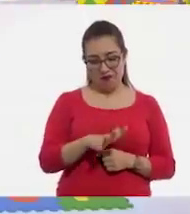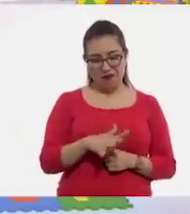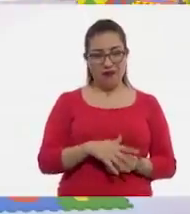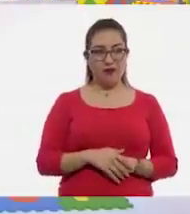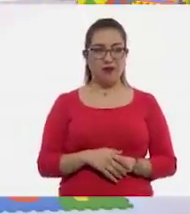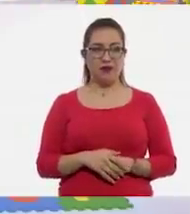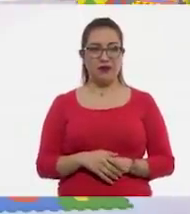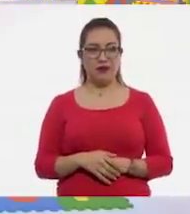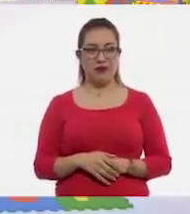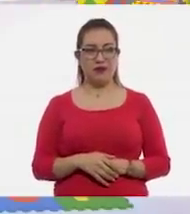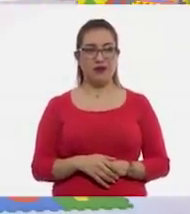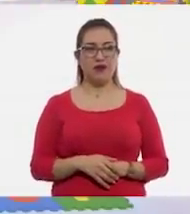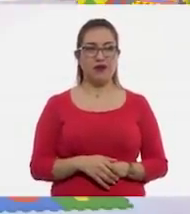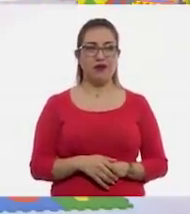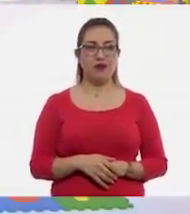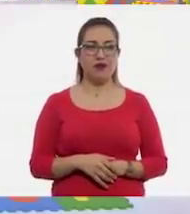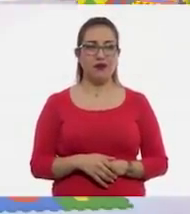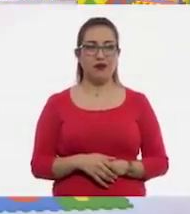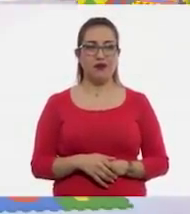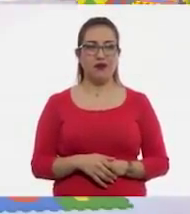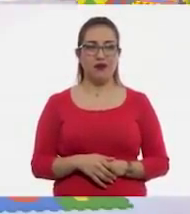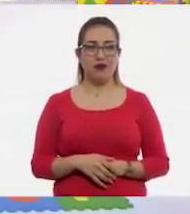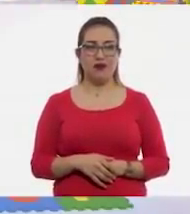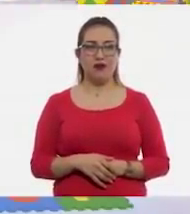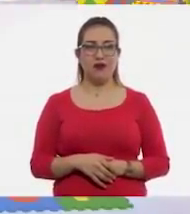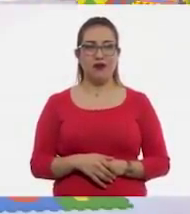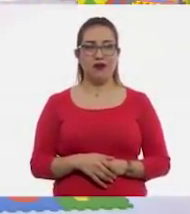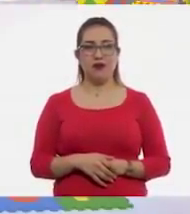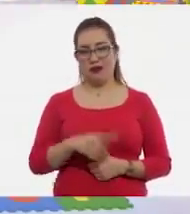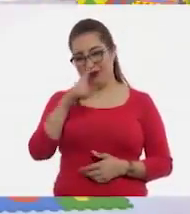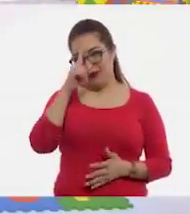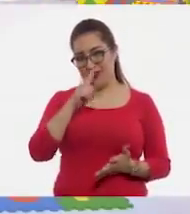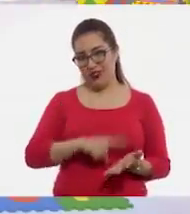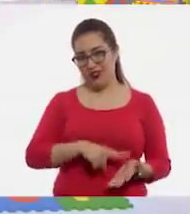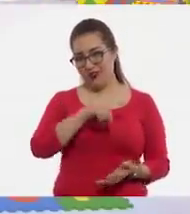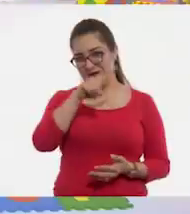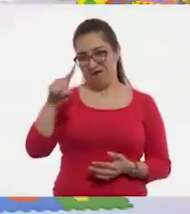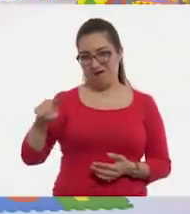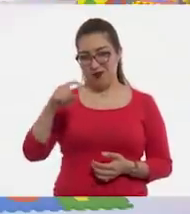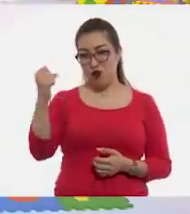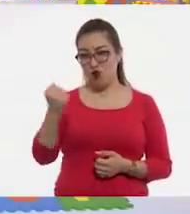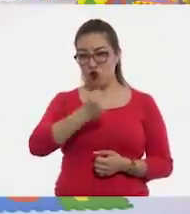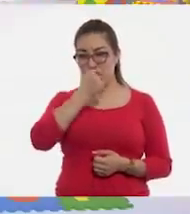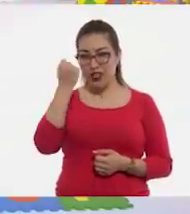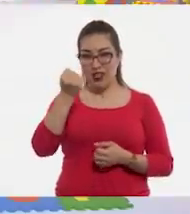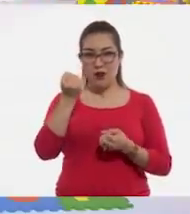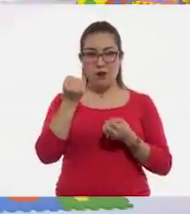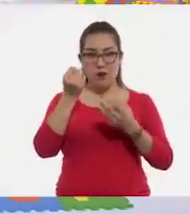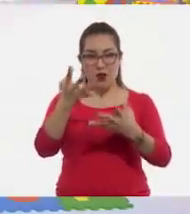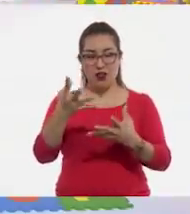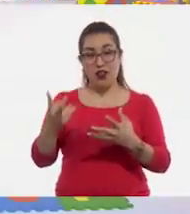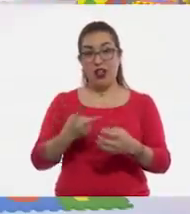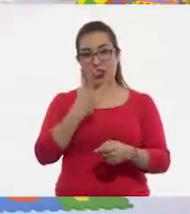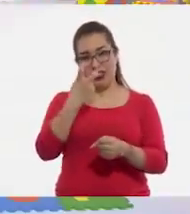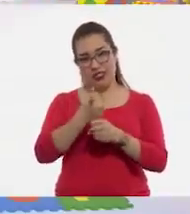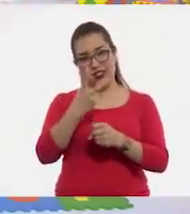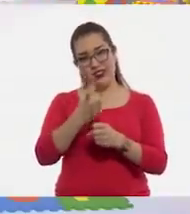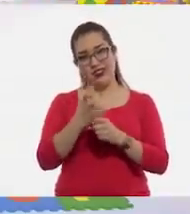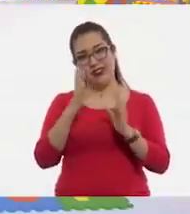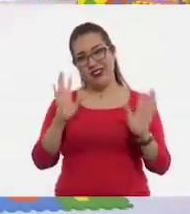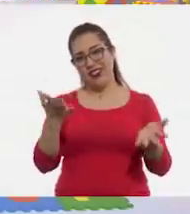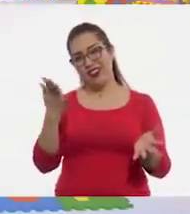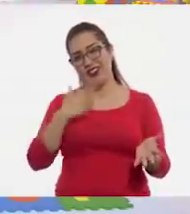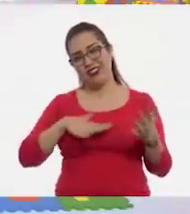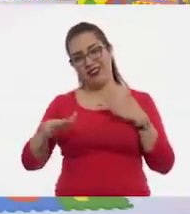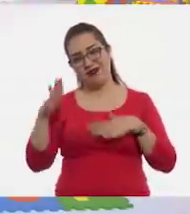que las niñas y los niños me echaron toda la buena energía en el primer tiro y ya para el segundo ya estaban cansadas y cansados. Bueno. Muy